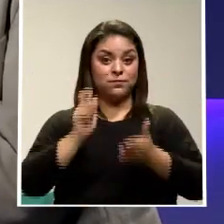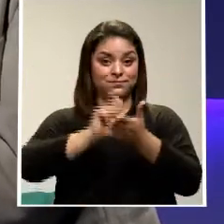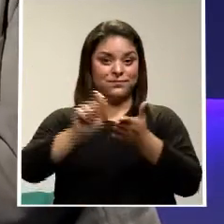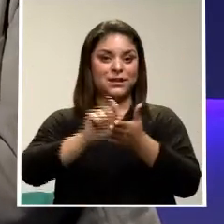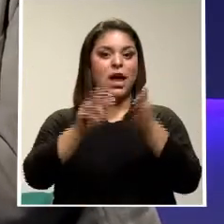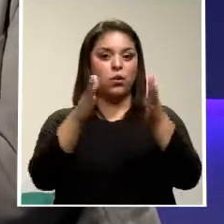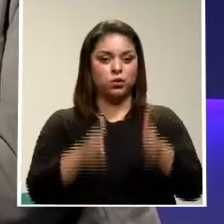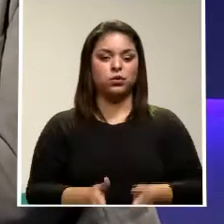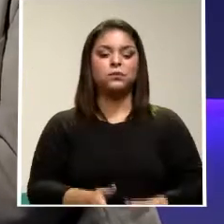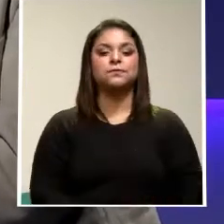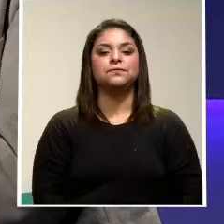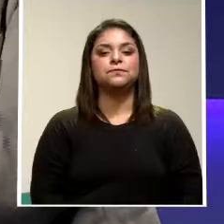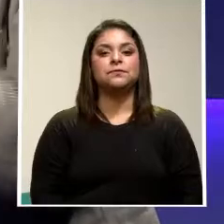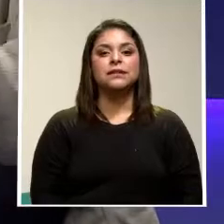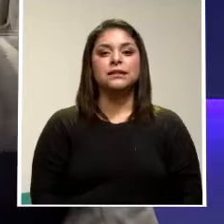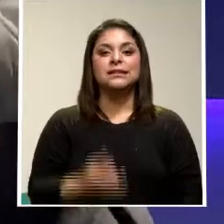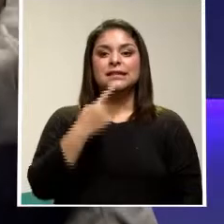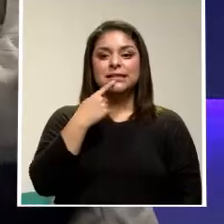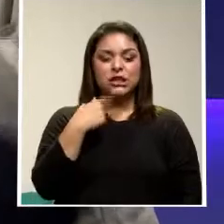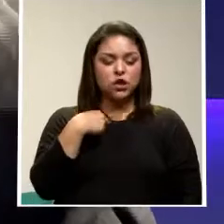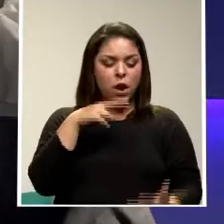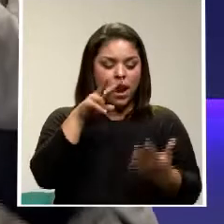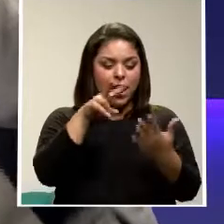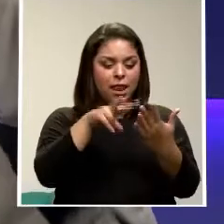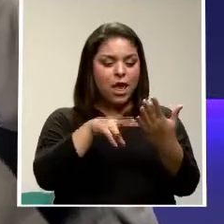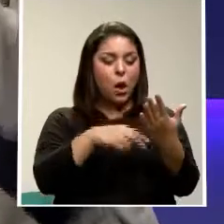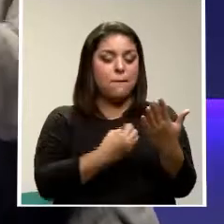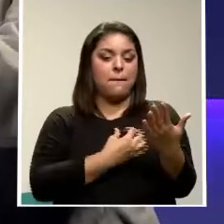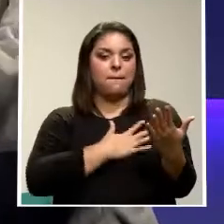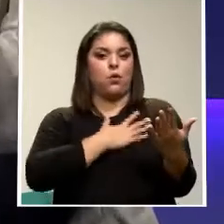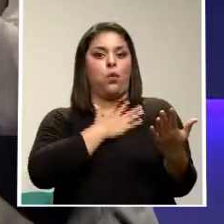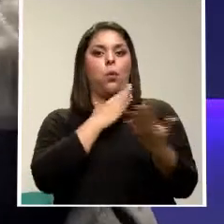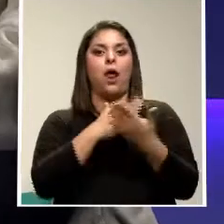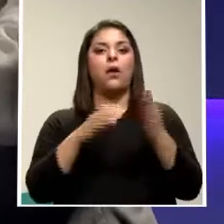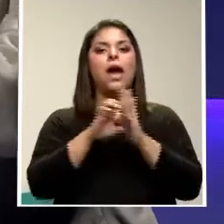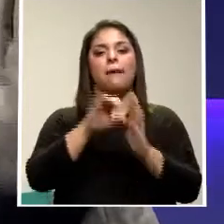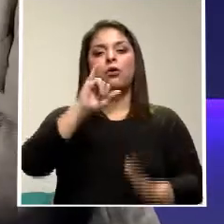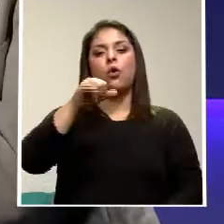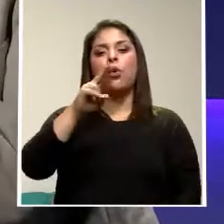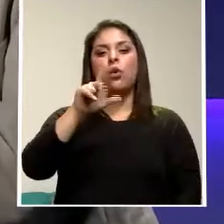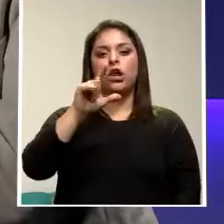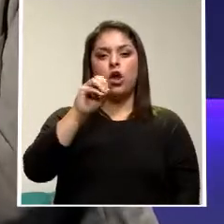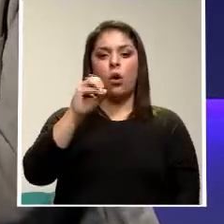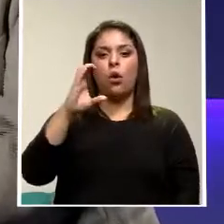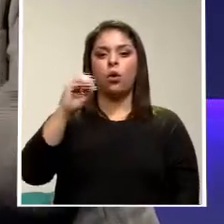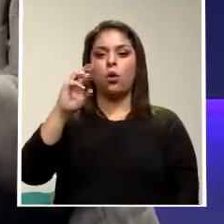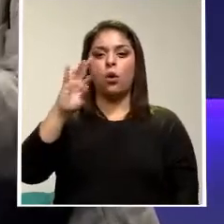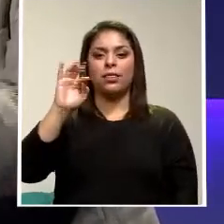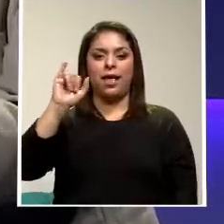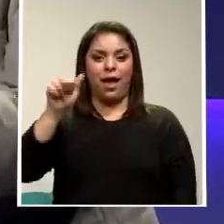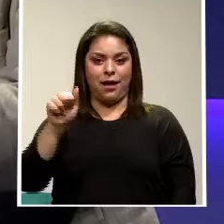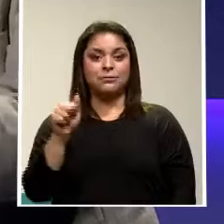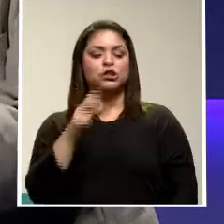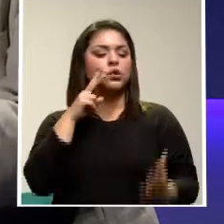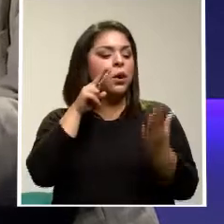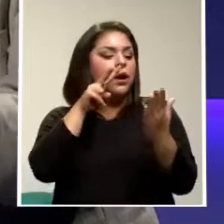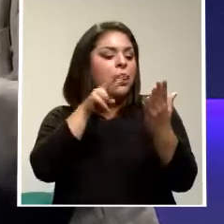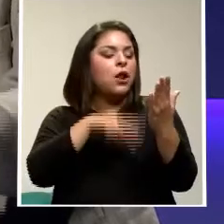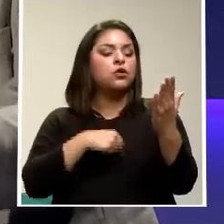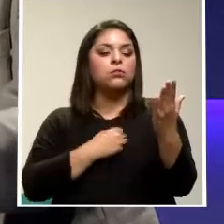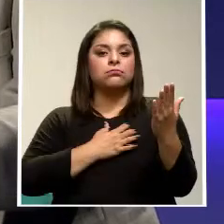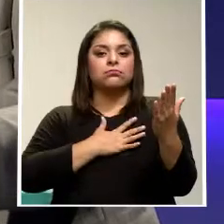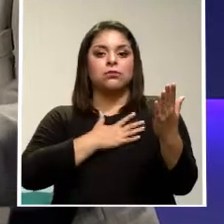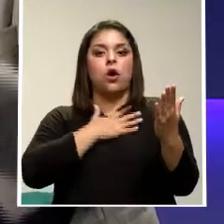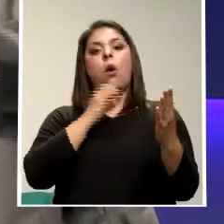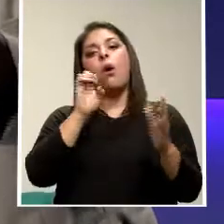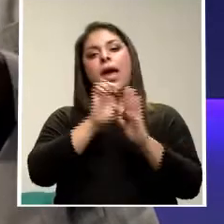si alguien me produjo esto a mí, pienso Julio Cortázar, por ejemplo, específicamente, o pienso también